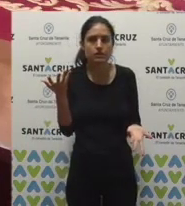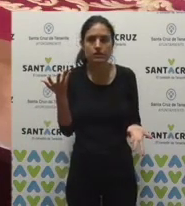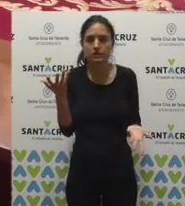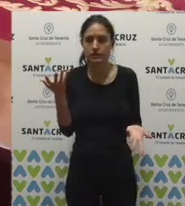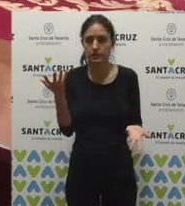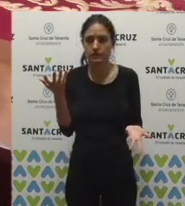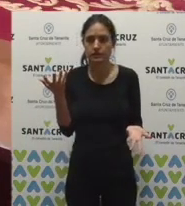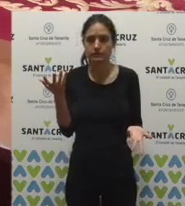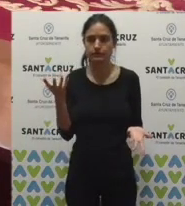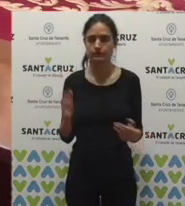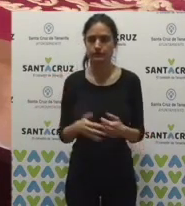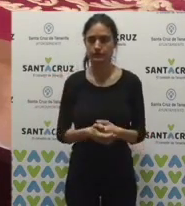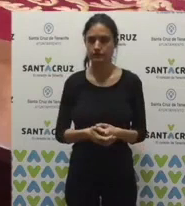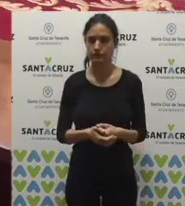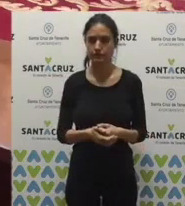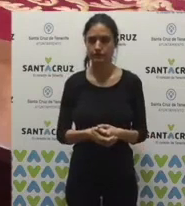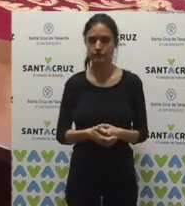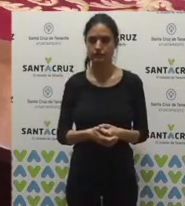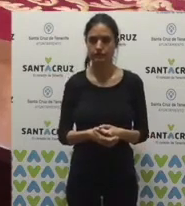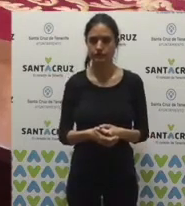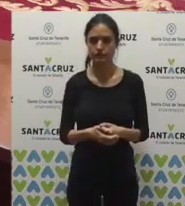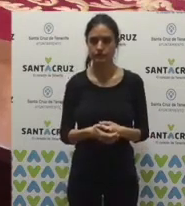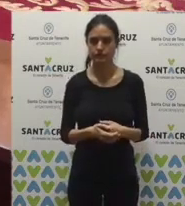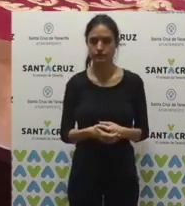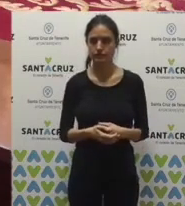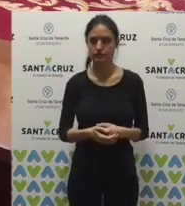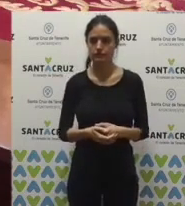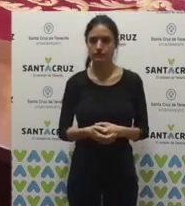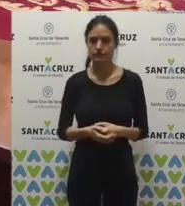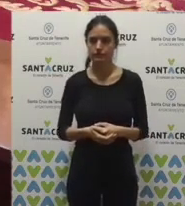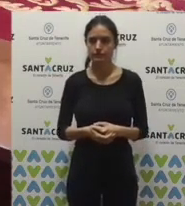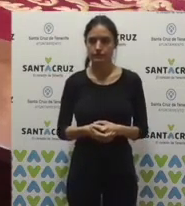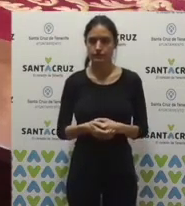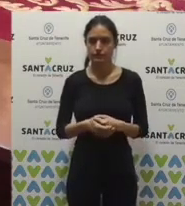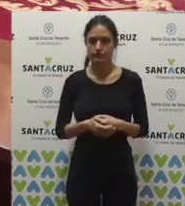pasamos al siguiente punto mientras ella declara el problema técnico